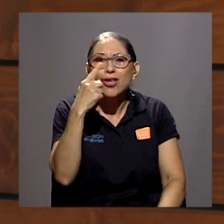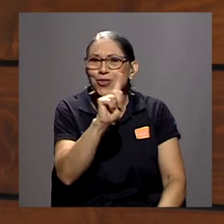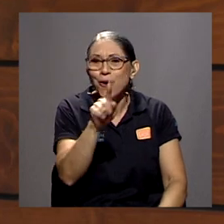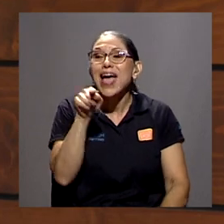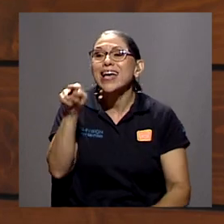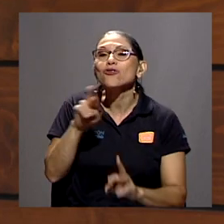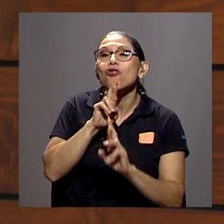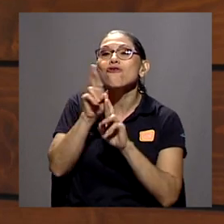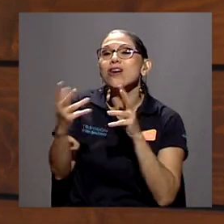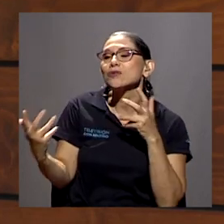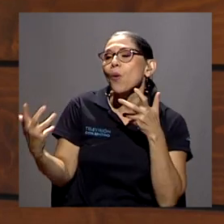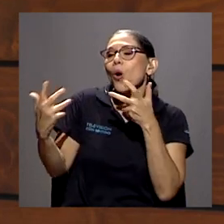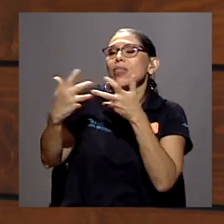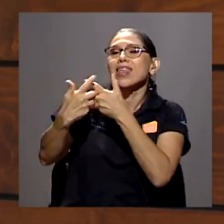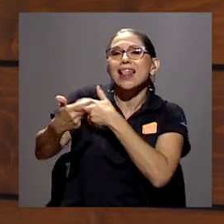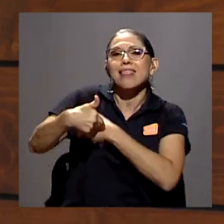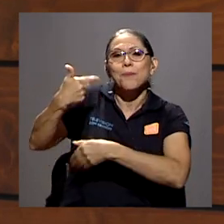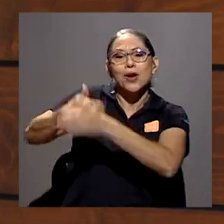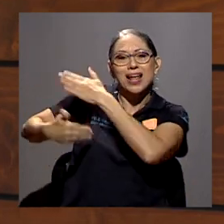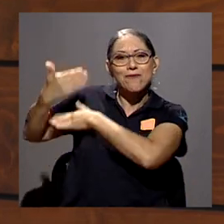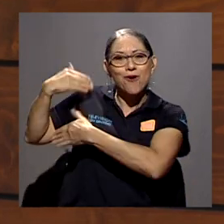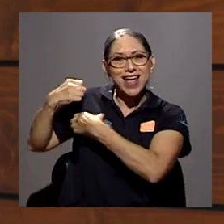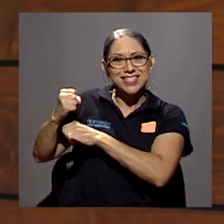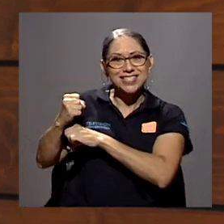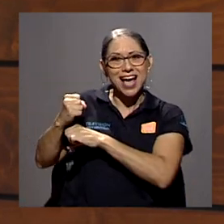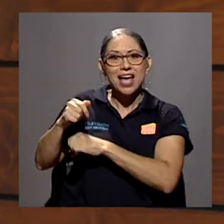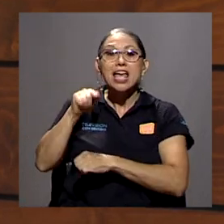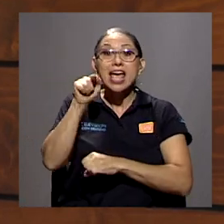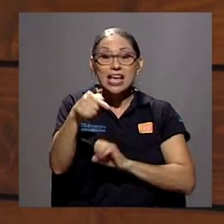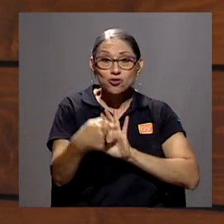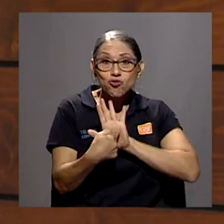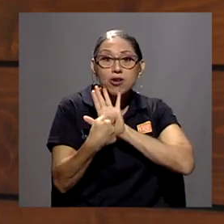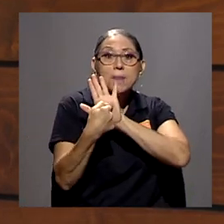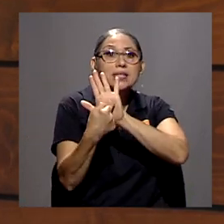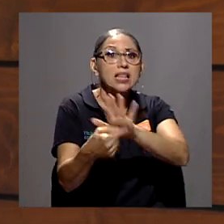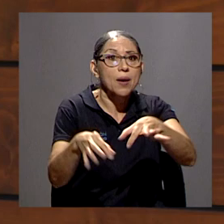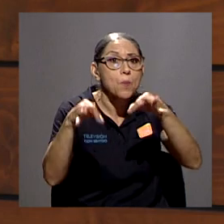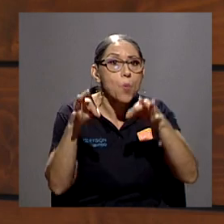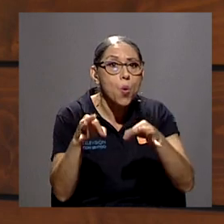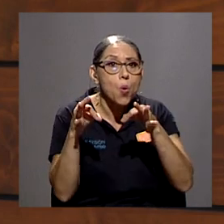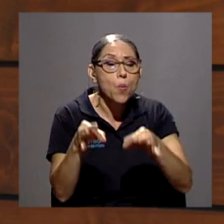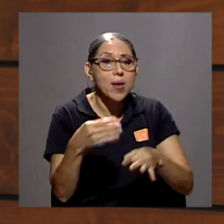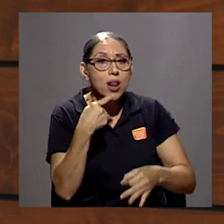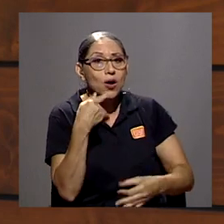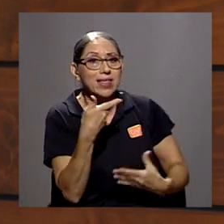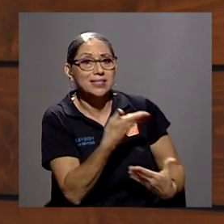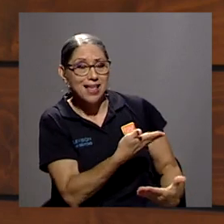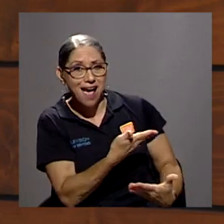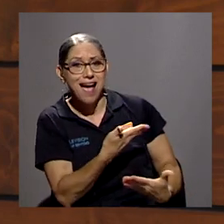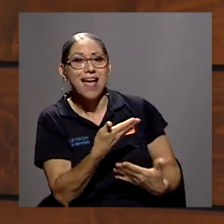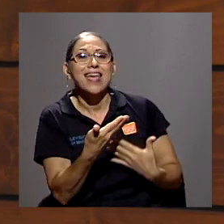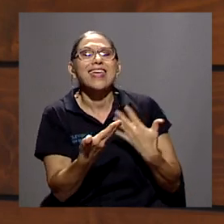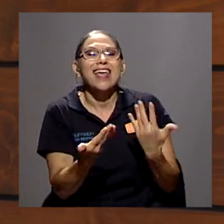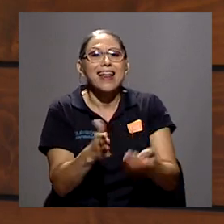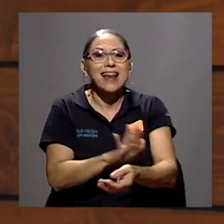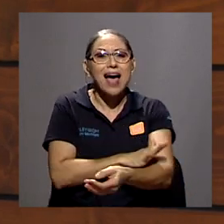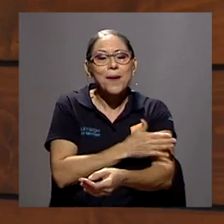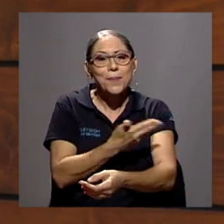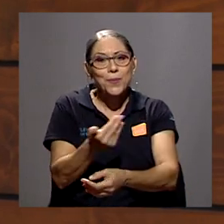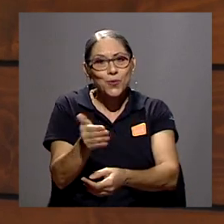hecha ahora y creo que representa muy bien ese acto en común que decía don a día hora de poner la música